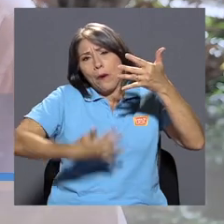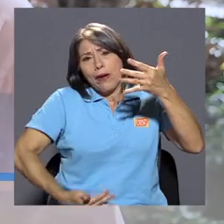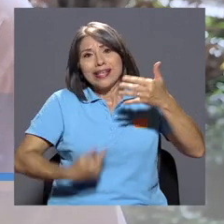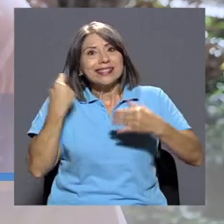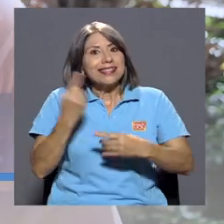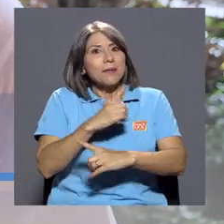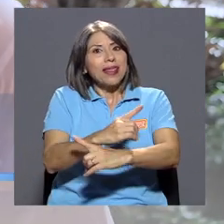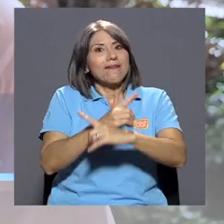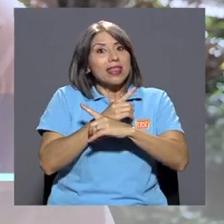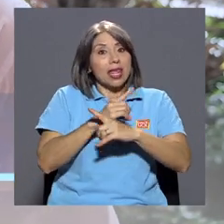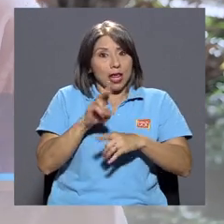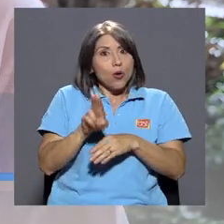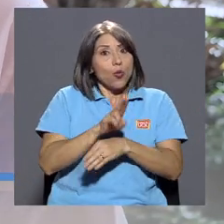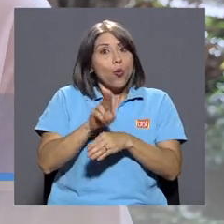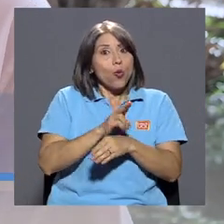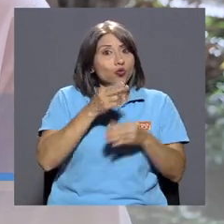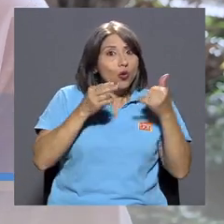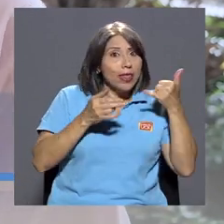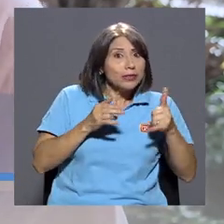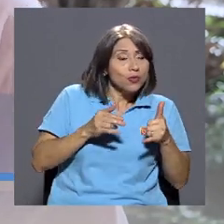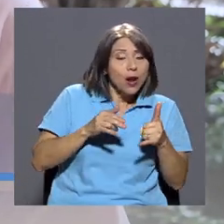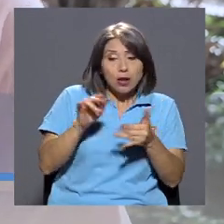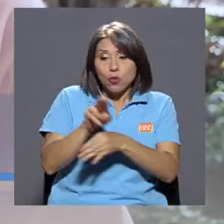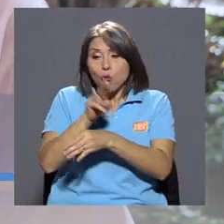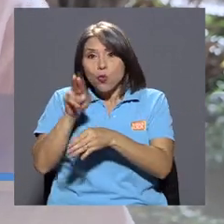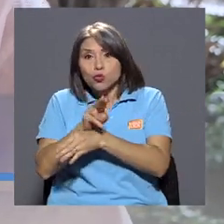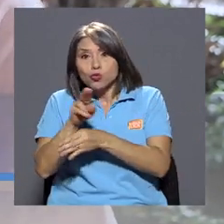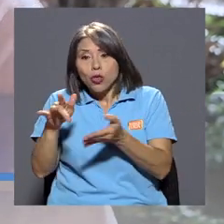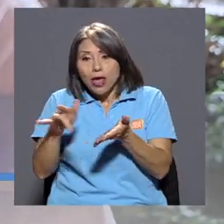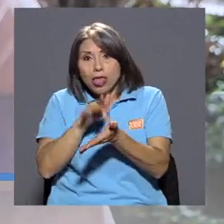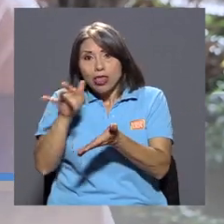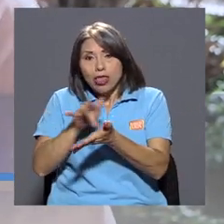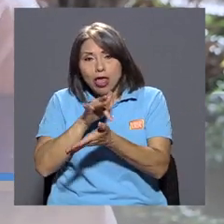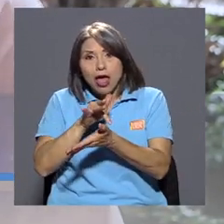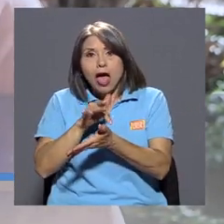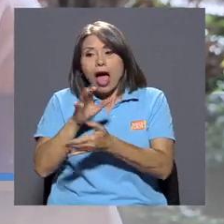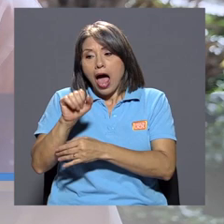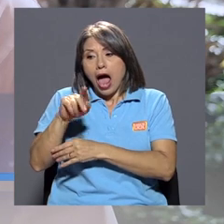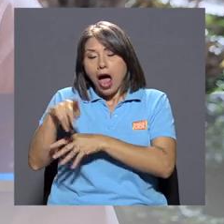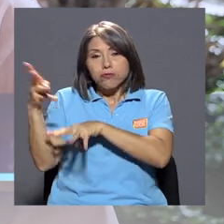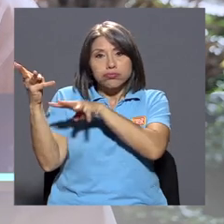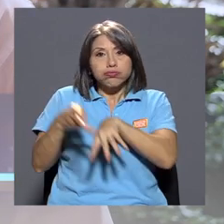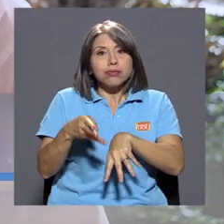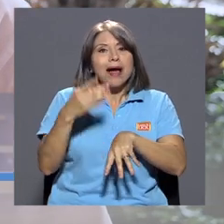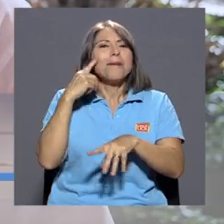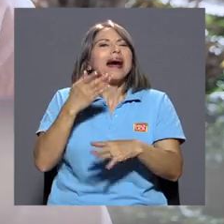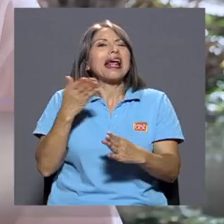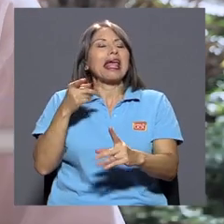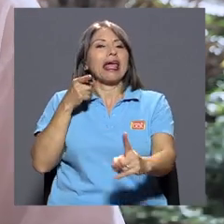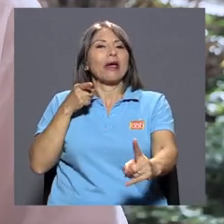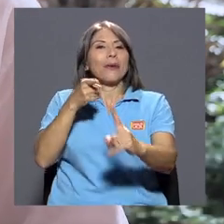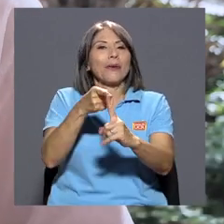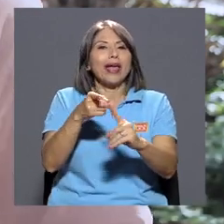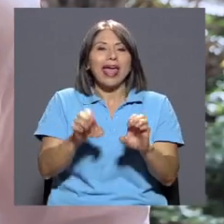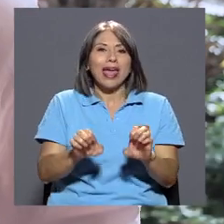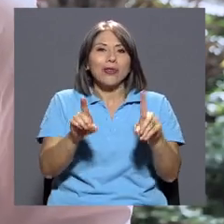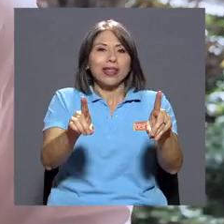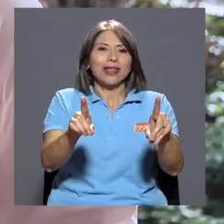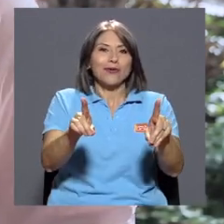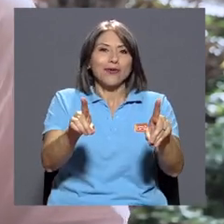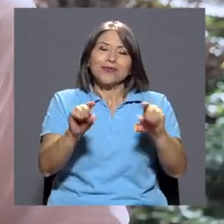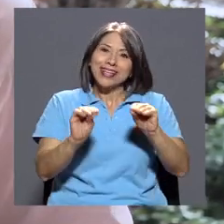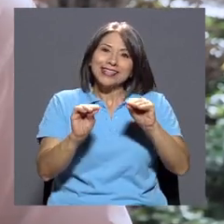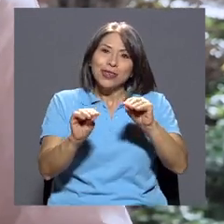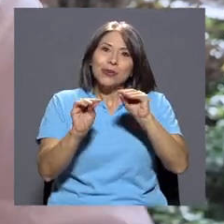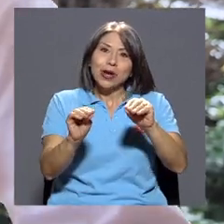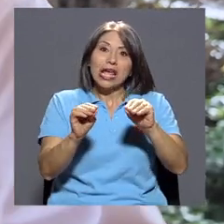uso del móvil y de las aplicaciones que sea para un fin educativo, ¿no? Que se pueda aprender y que se eduque, porque si lo prohibimos